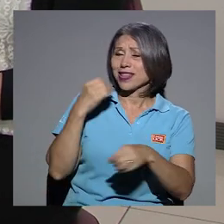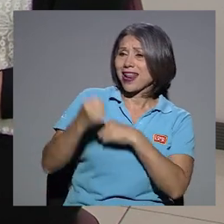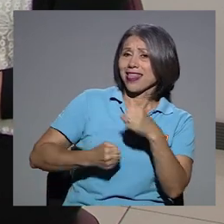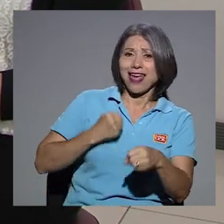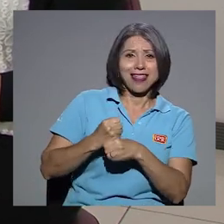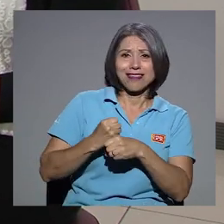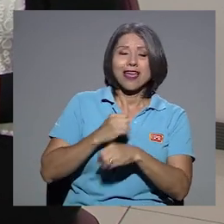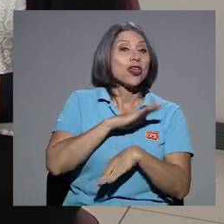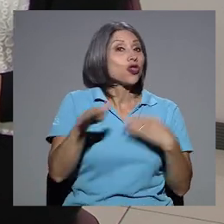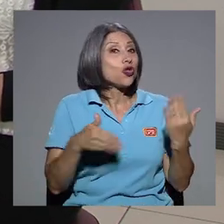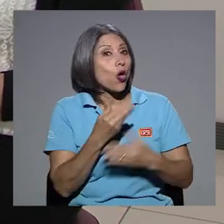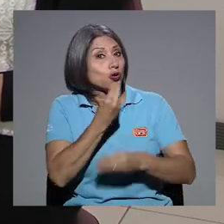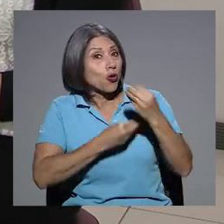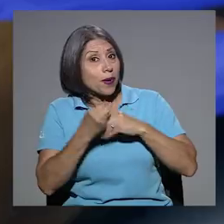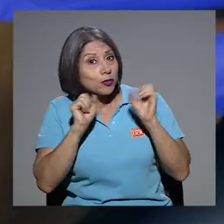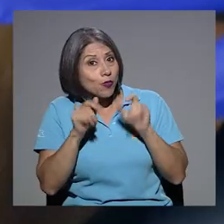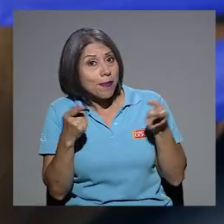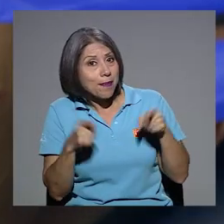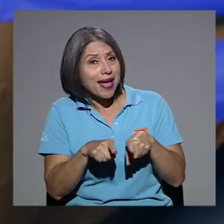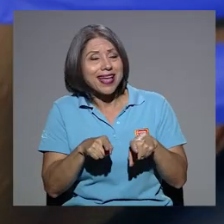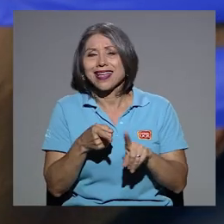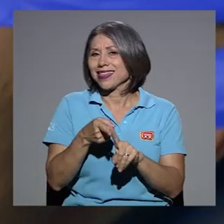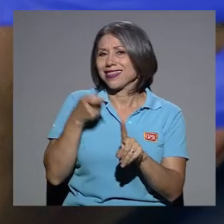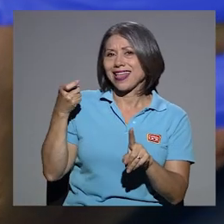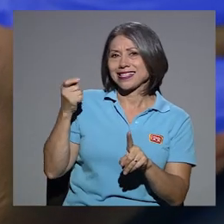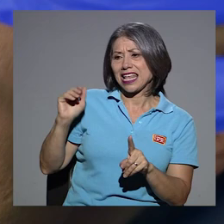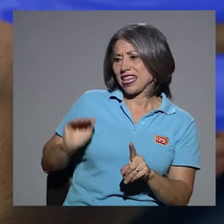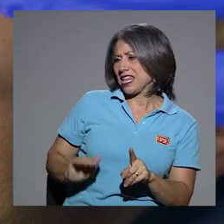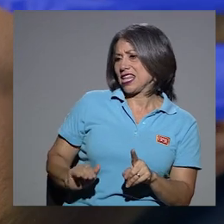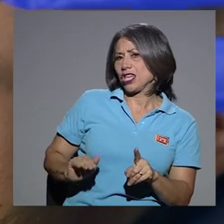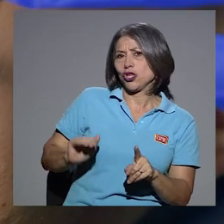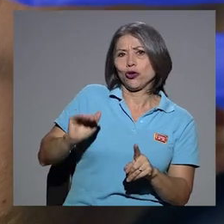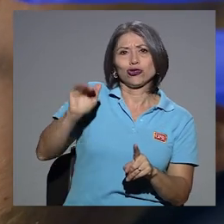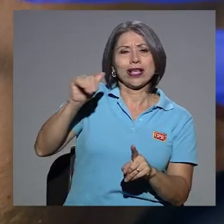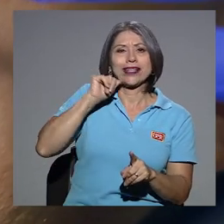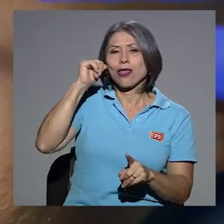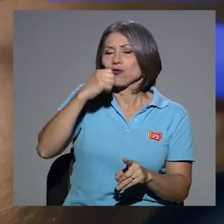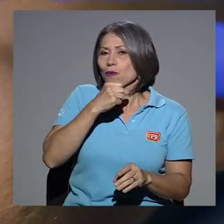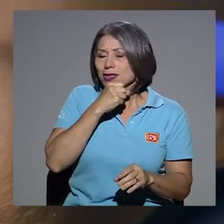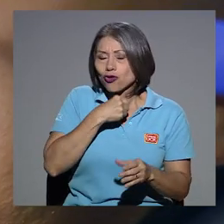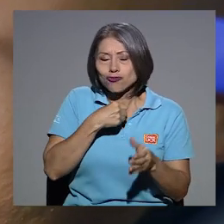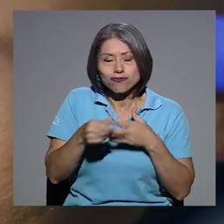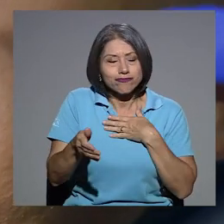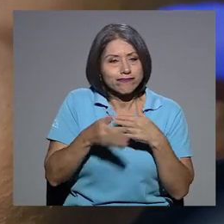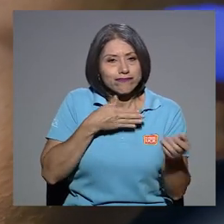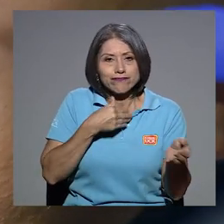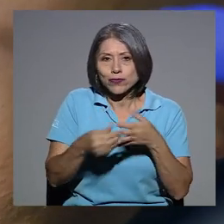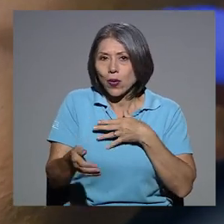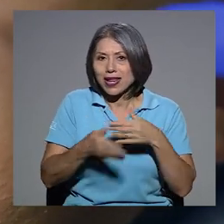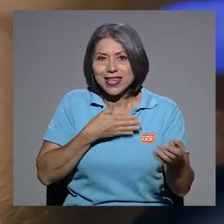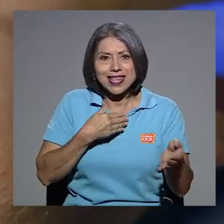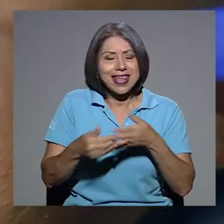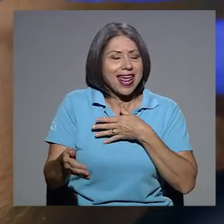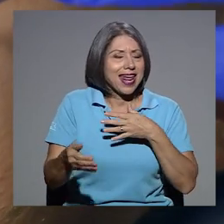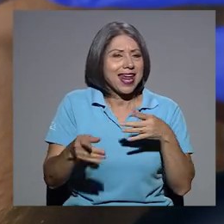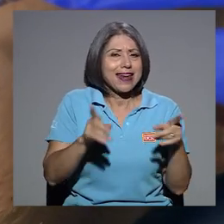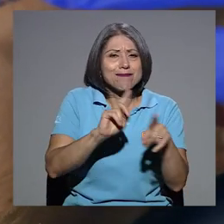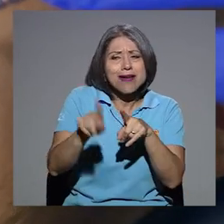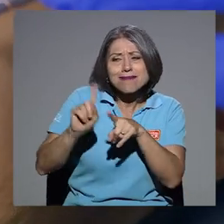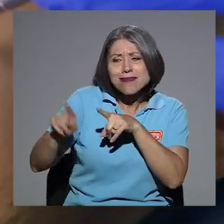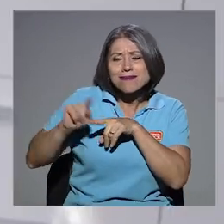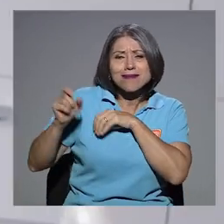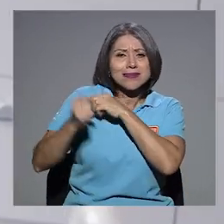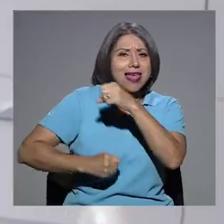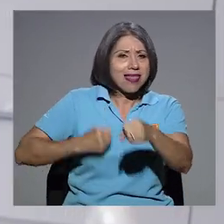que va a generar que también quede materia. No importa la edad, desde niños hasta adulto mayor. O sea, en cualquier rango